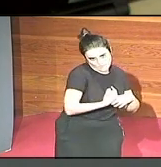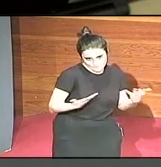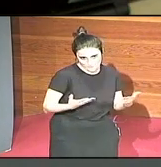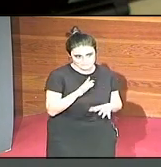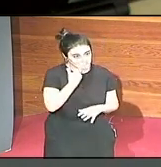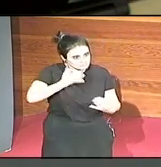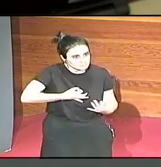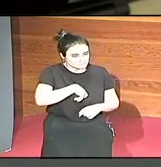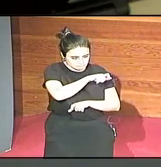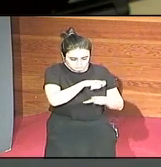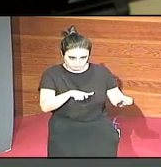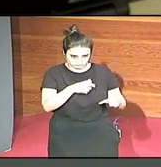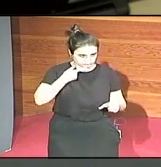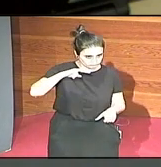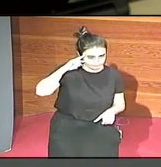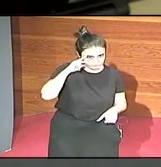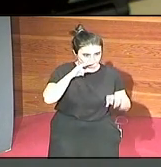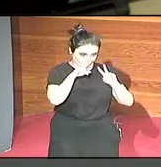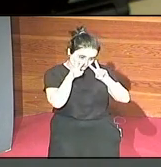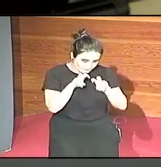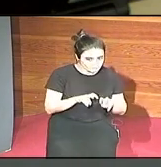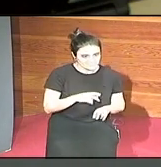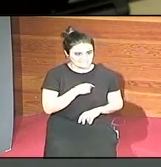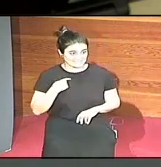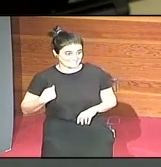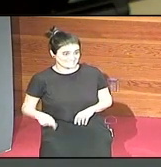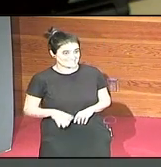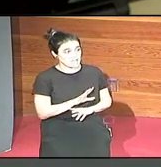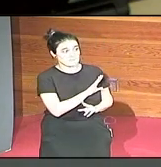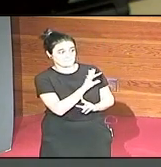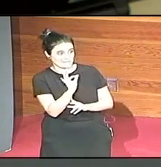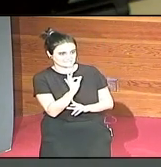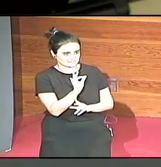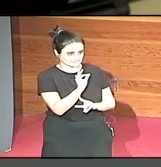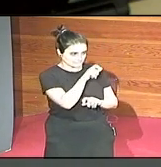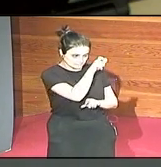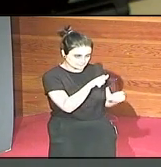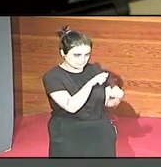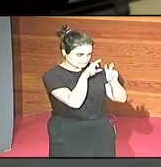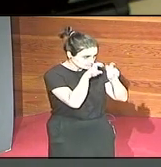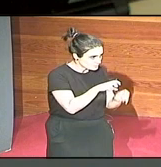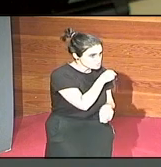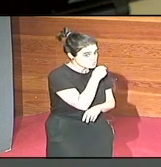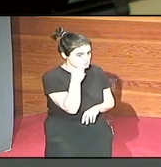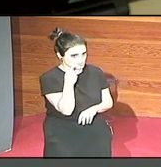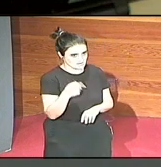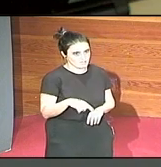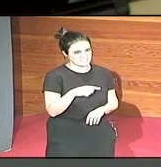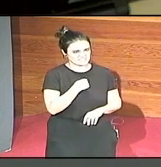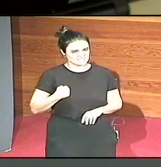de analistas especialistas de China y también analistas rusos, China está preocupada